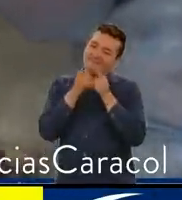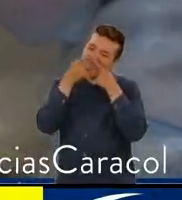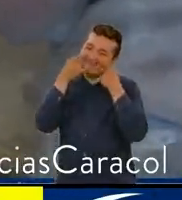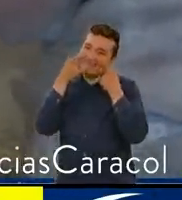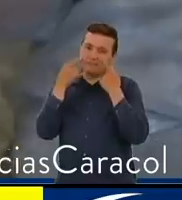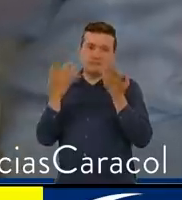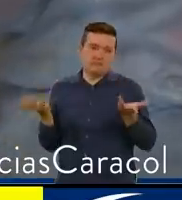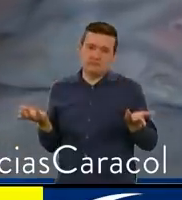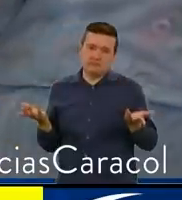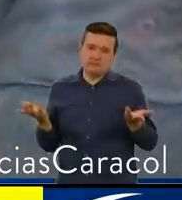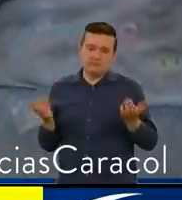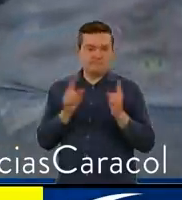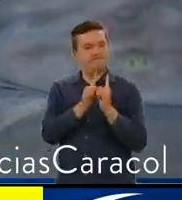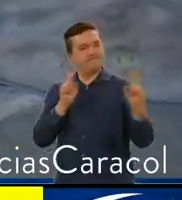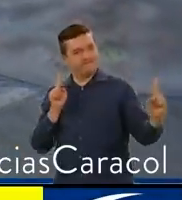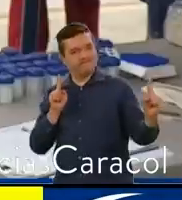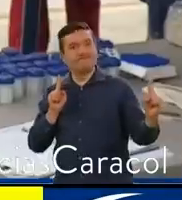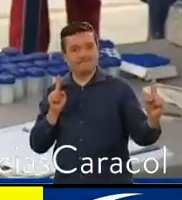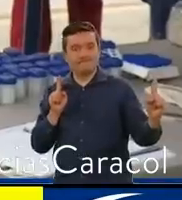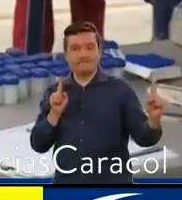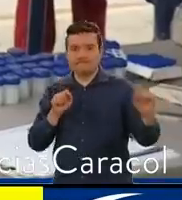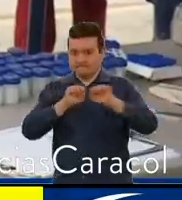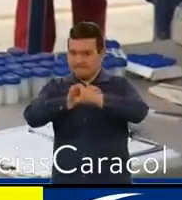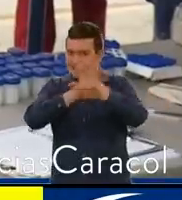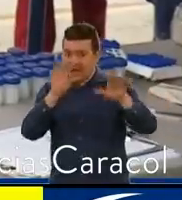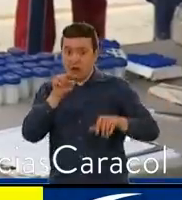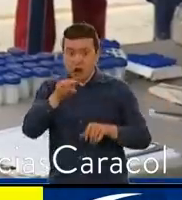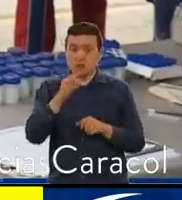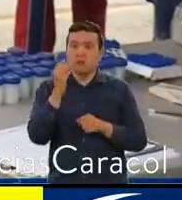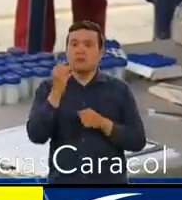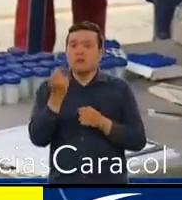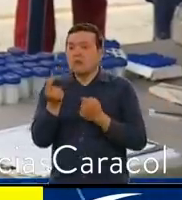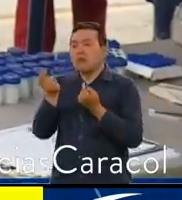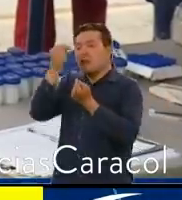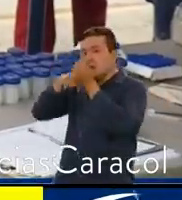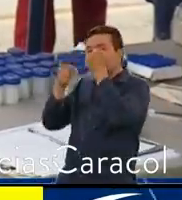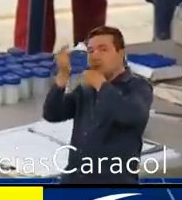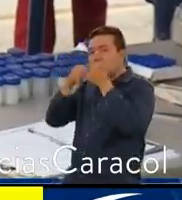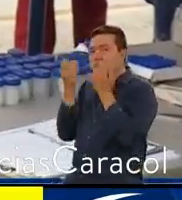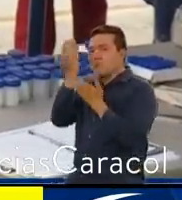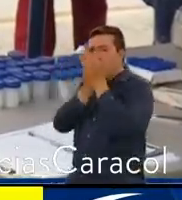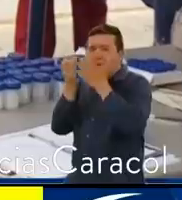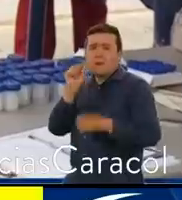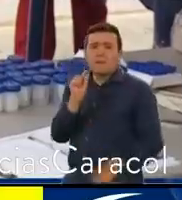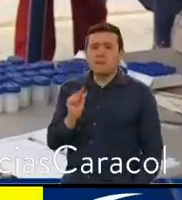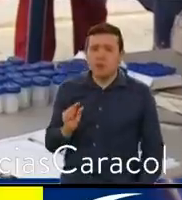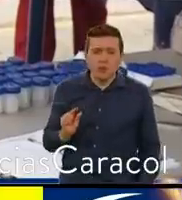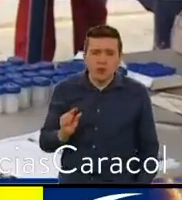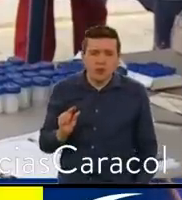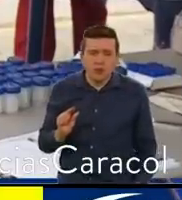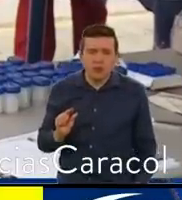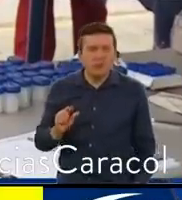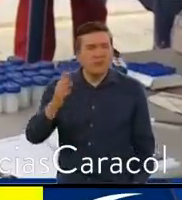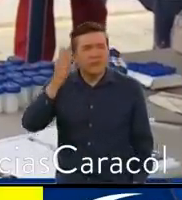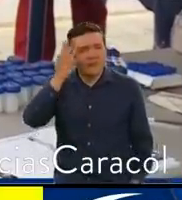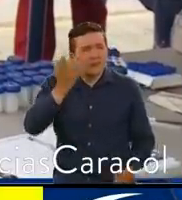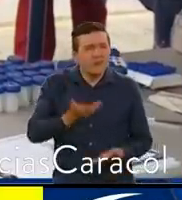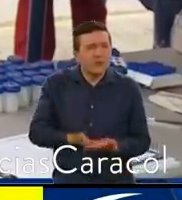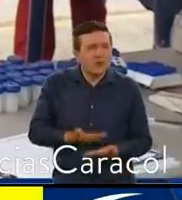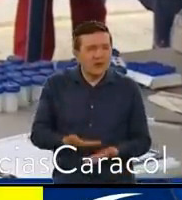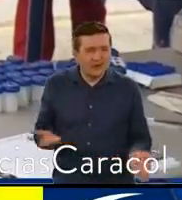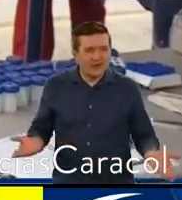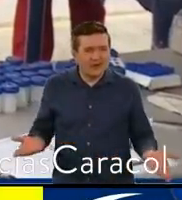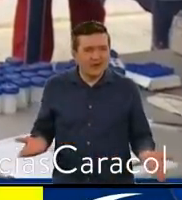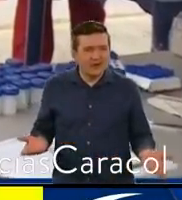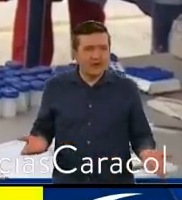salud, es claro que ese número de pruebas está siendo insuficiente. ¿Por qué? Porque fíjese que todo el PRAS,